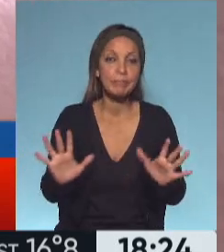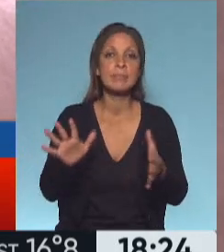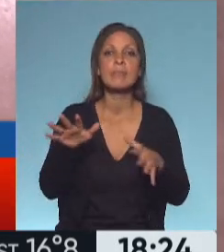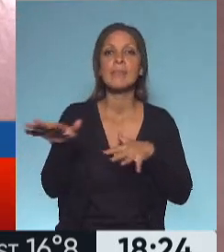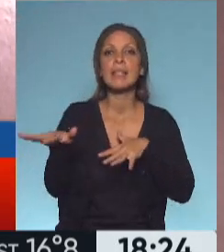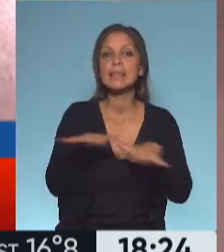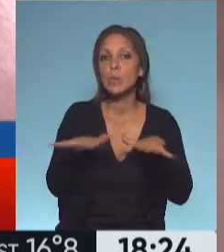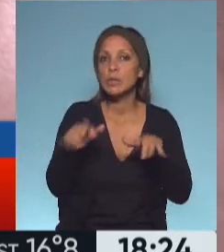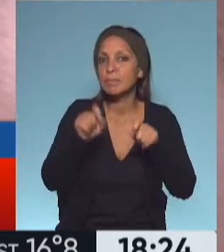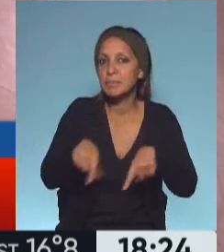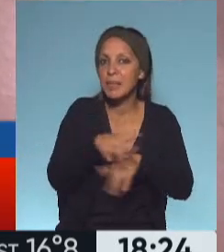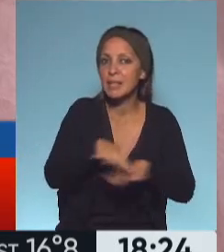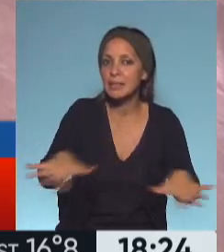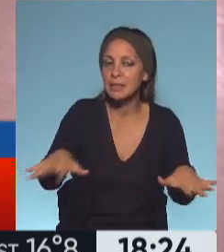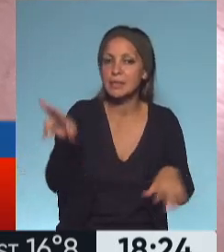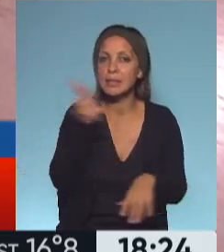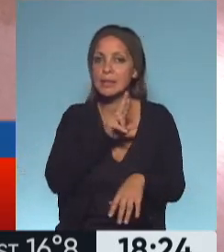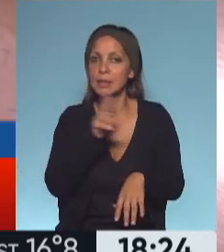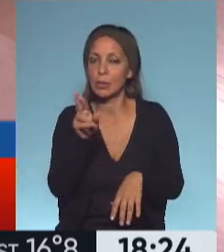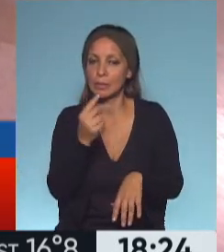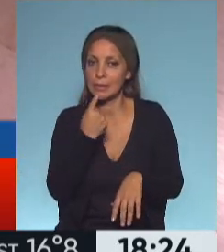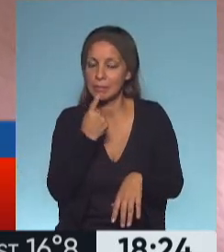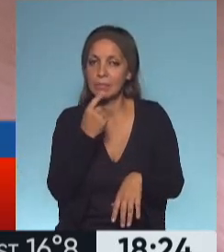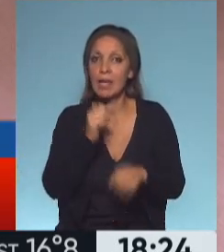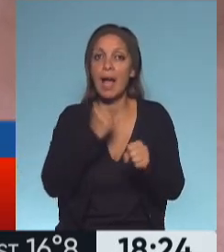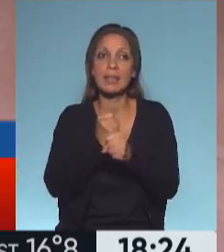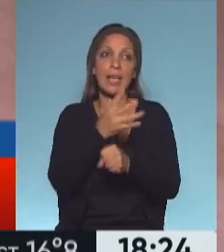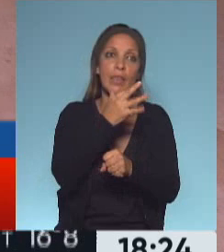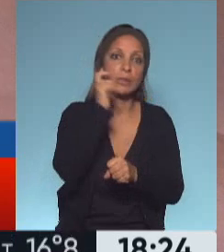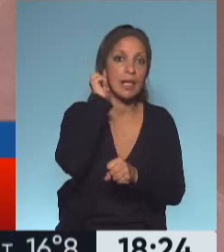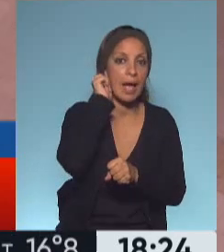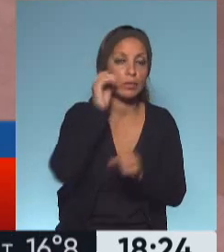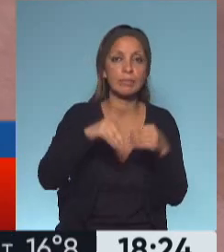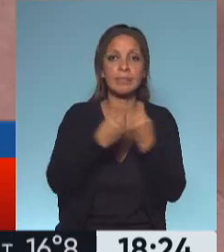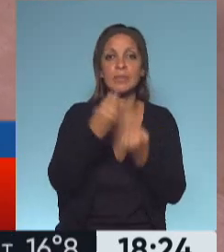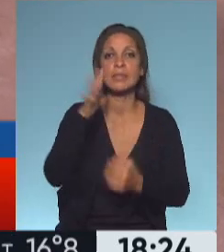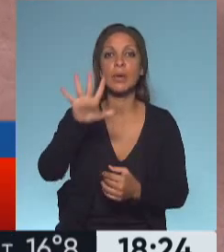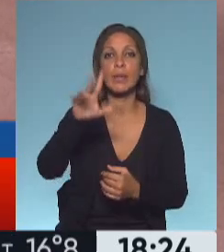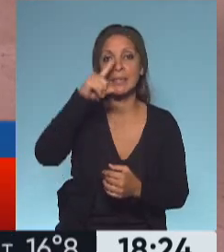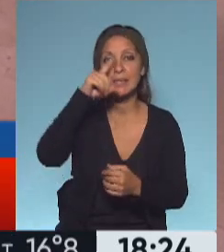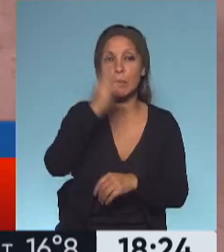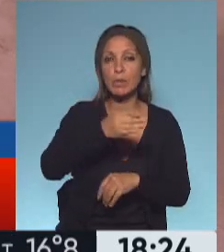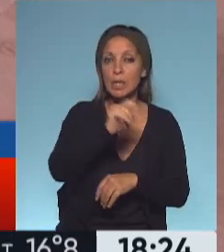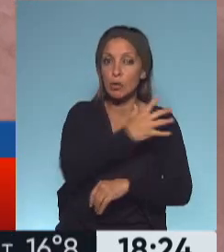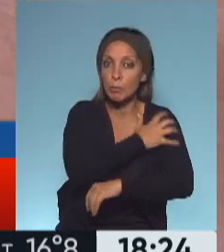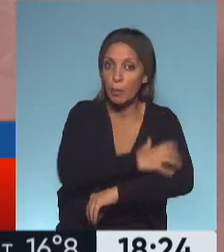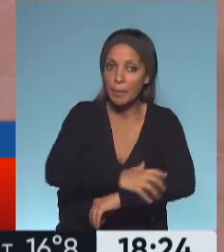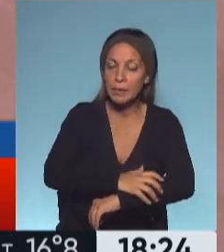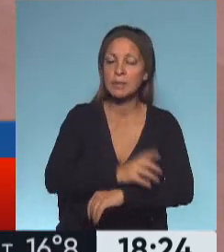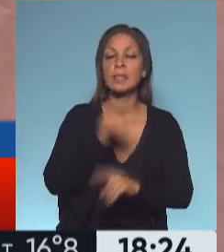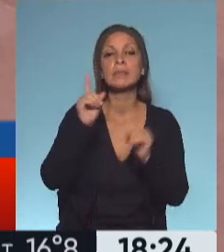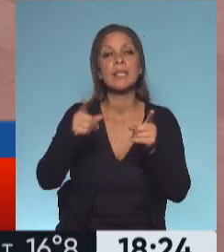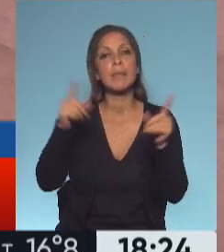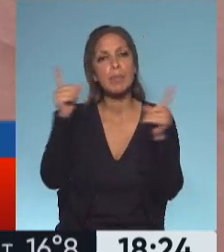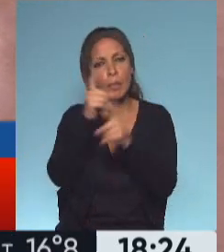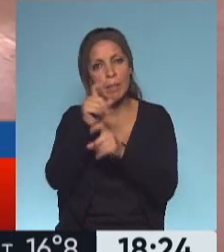de los niños y niñas hasta 14 años, 57% de pobreza, y que hay un serio problema en lo que hace a los